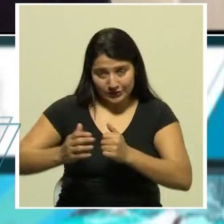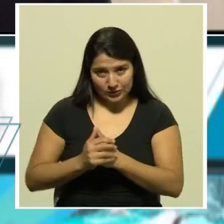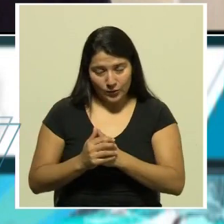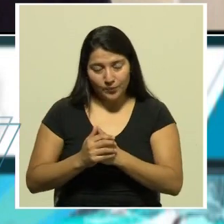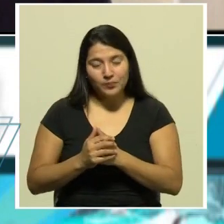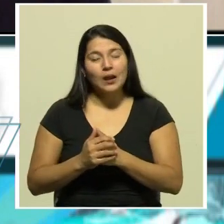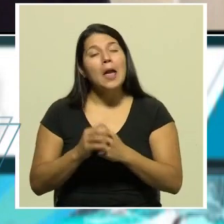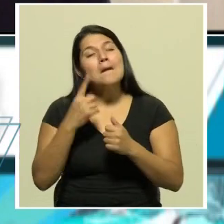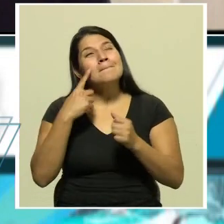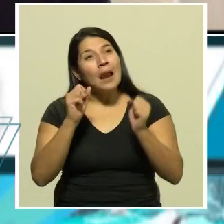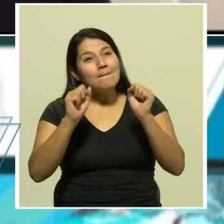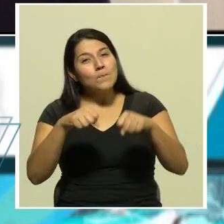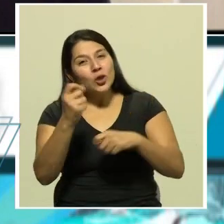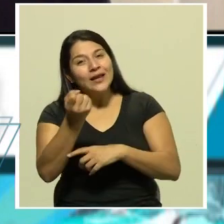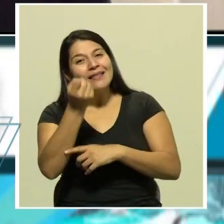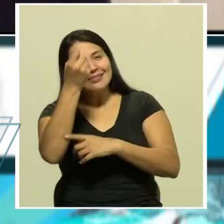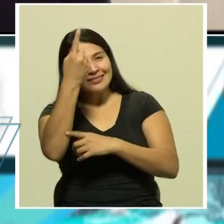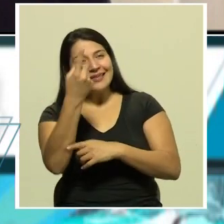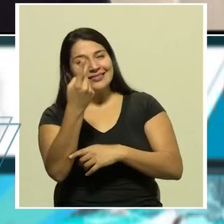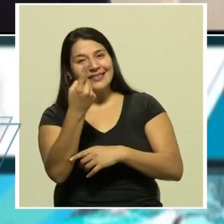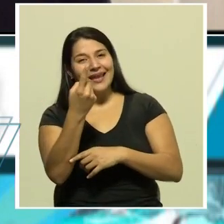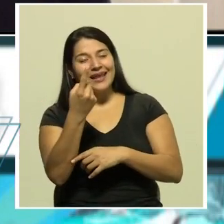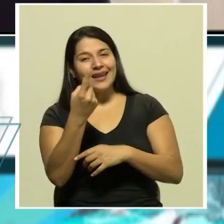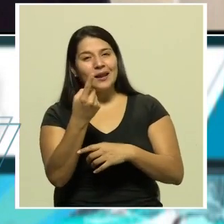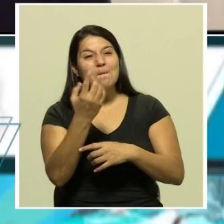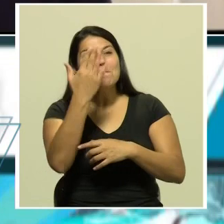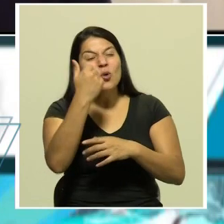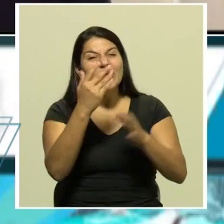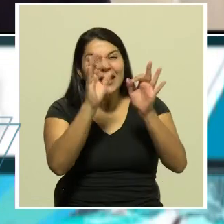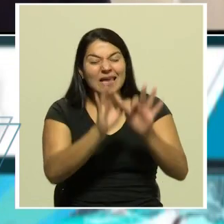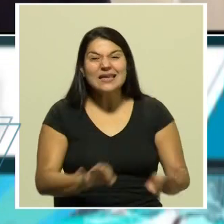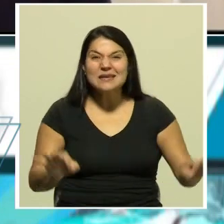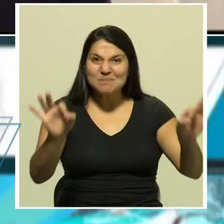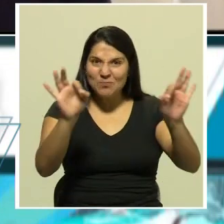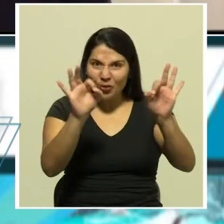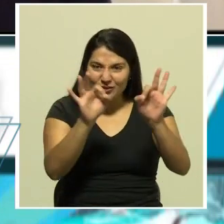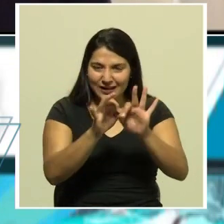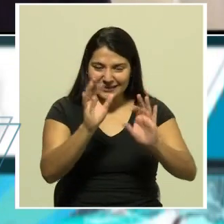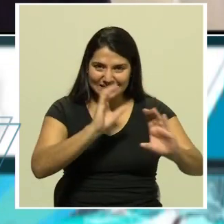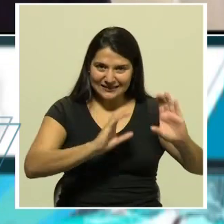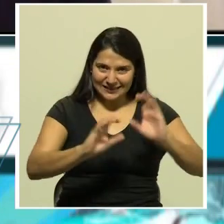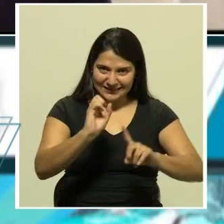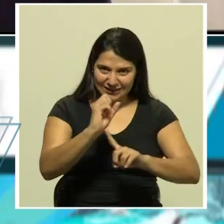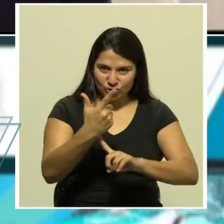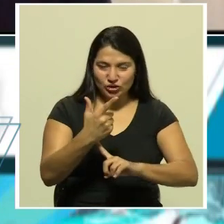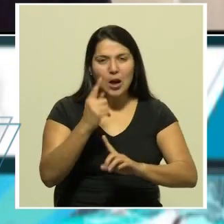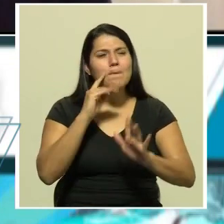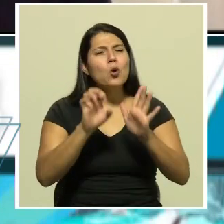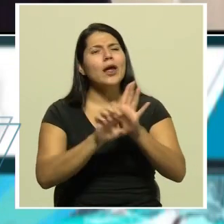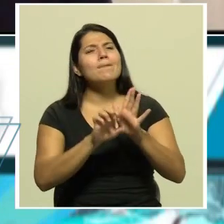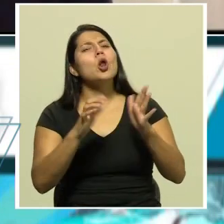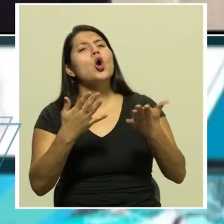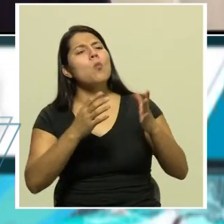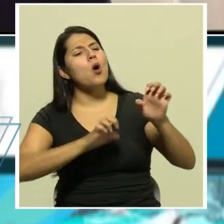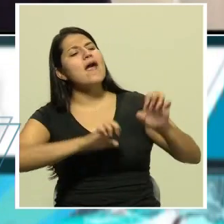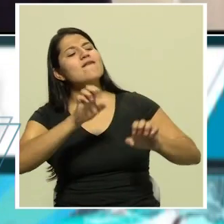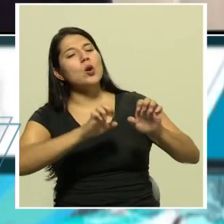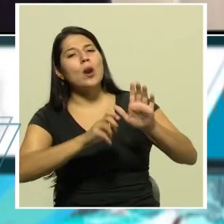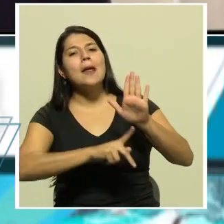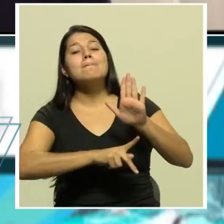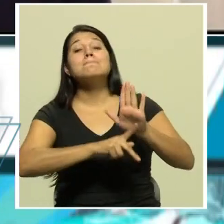las dimensiones de la necesidad es cómo vamos a evaluar, por ejemplo, el programa Proteger, que va a